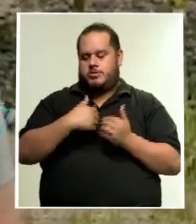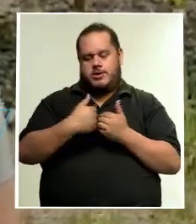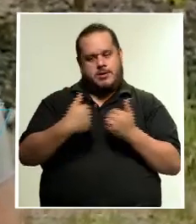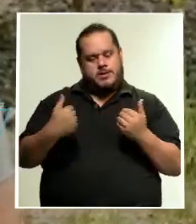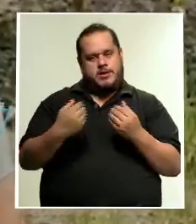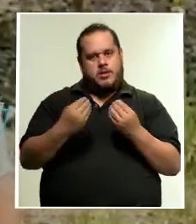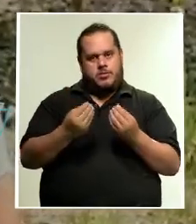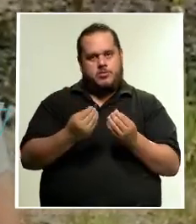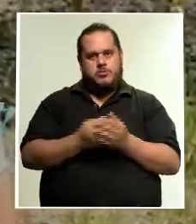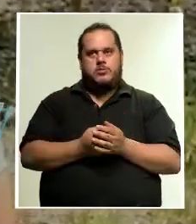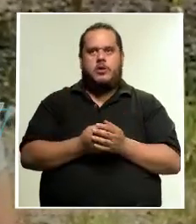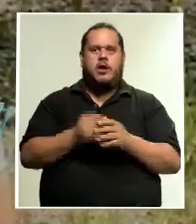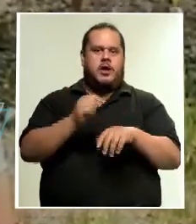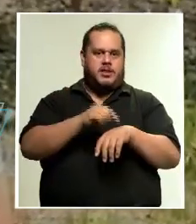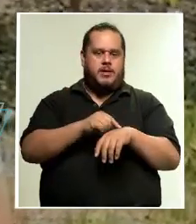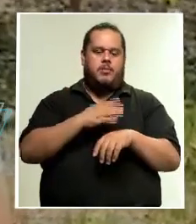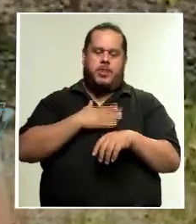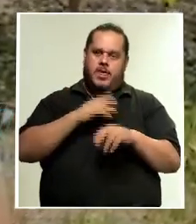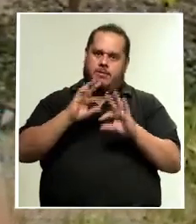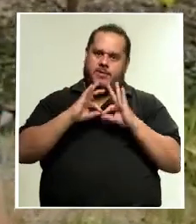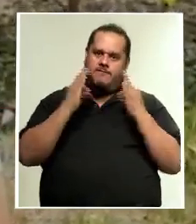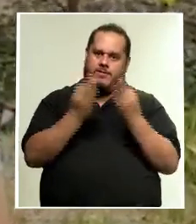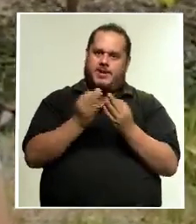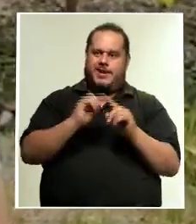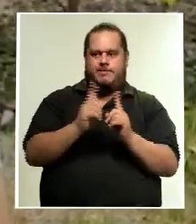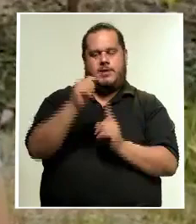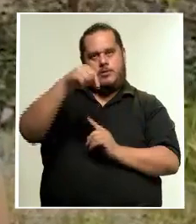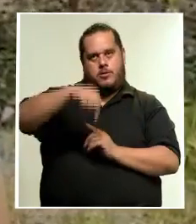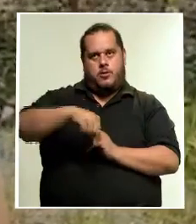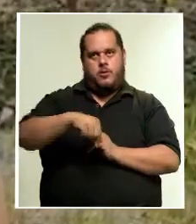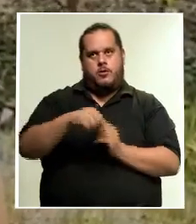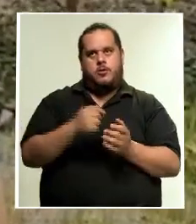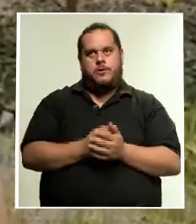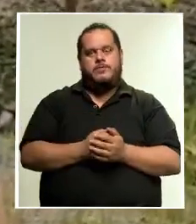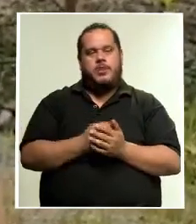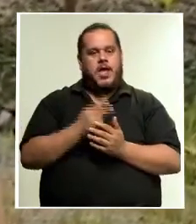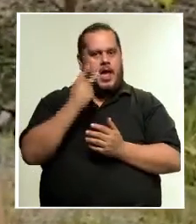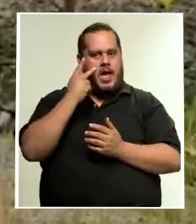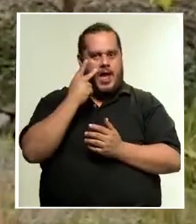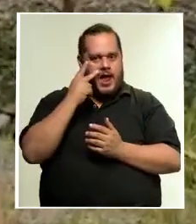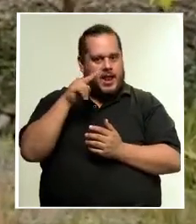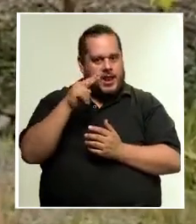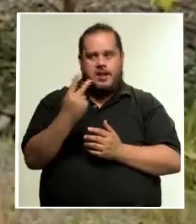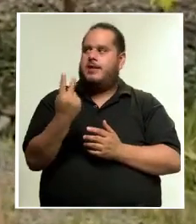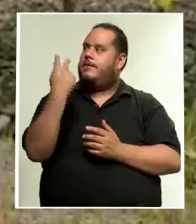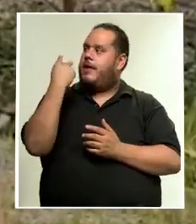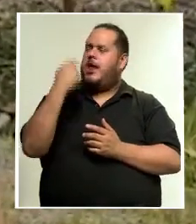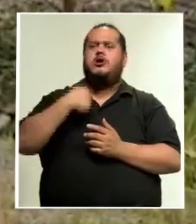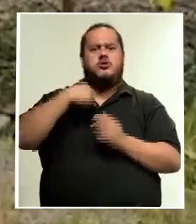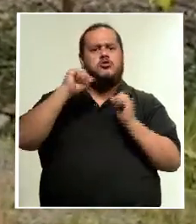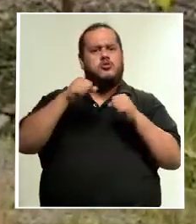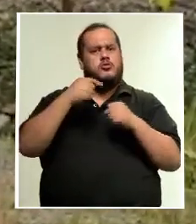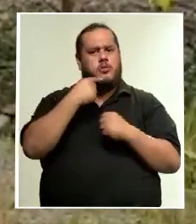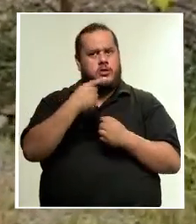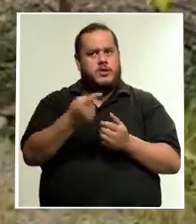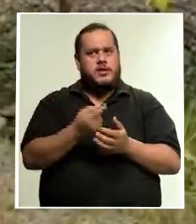tanto tiempo de mi familia, pero hoy al ver hacia atrás puedo decirles que a